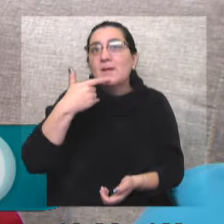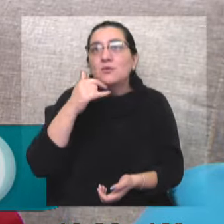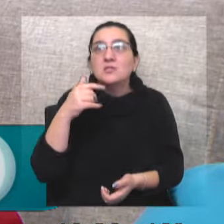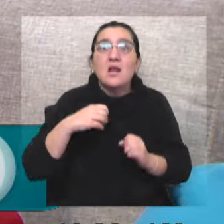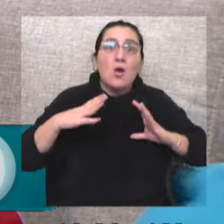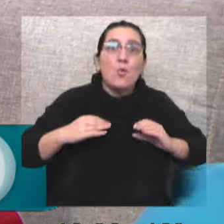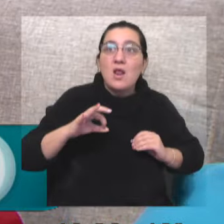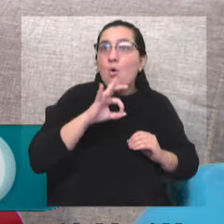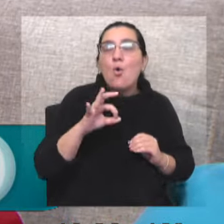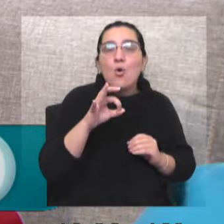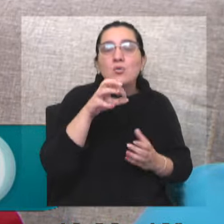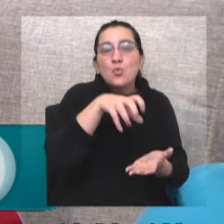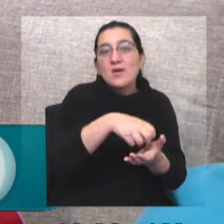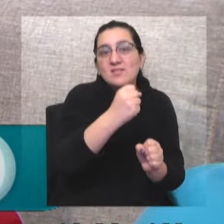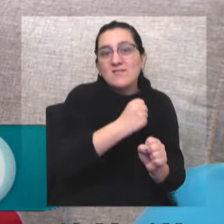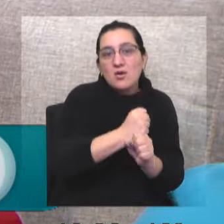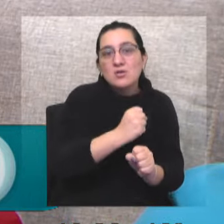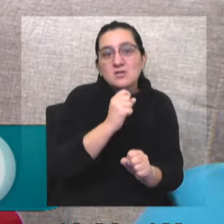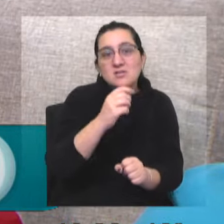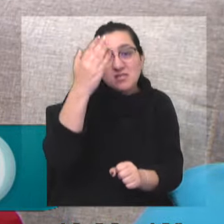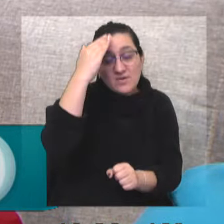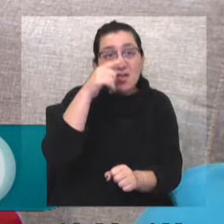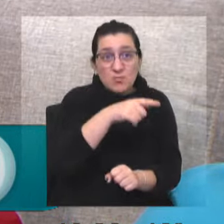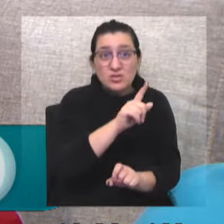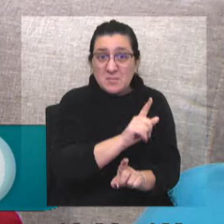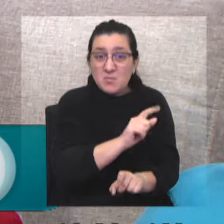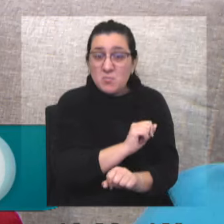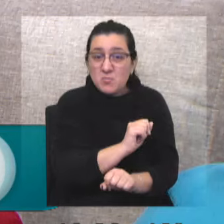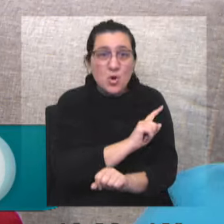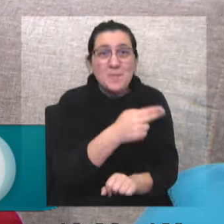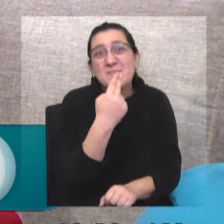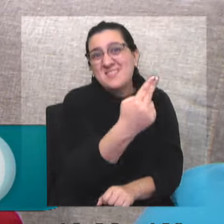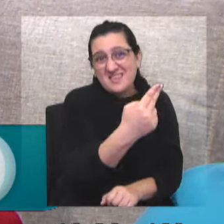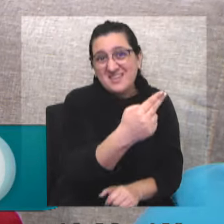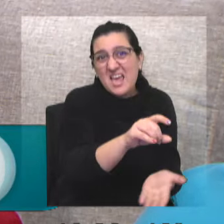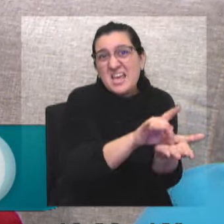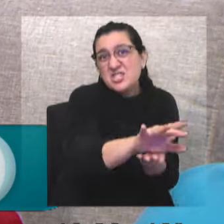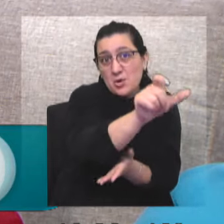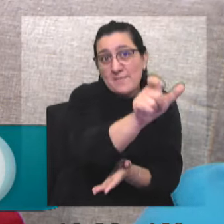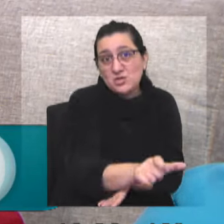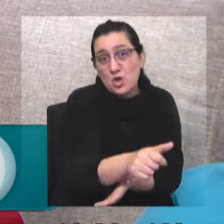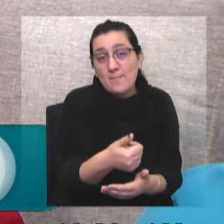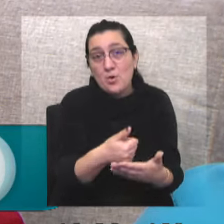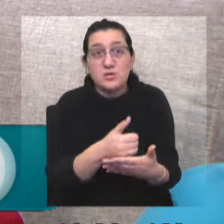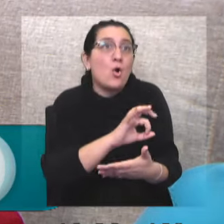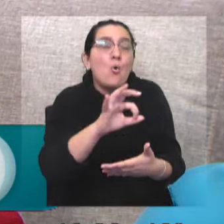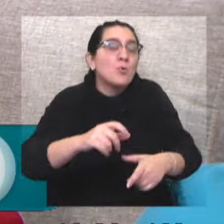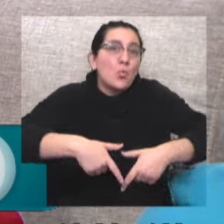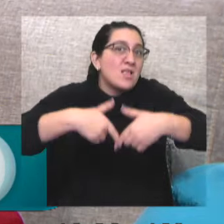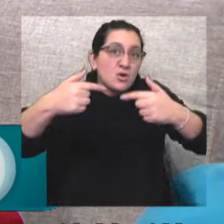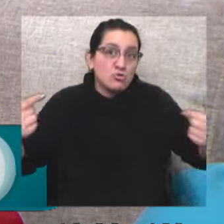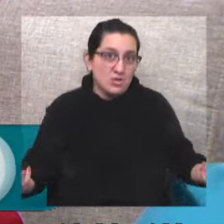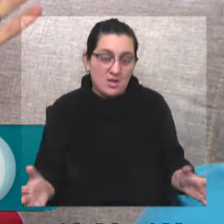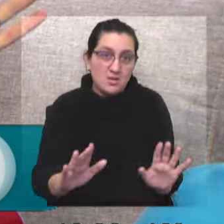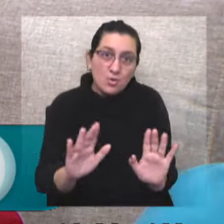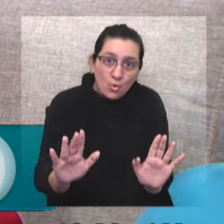tu lugar de trabajo, donde se dé una situación, saber que vos podés ser protagonista y no permitir que esto suceda. Entonces, el desafío es eso, y hacerlo con mucho respeto y